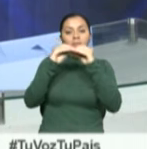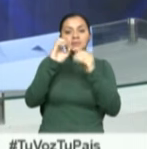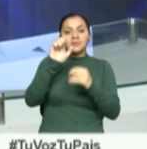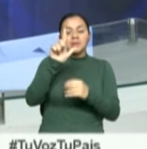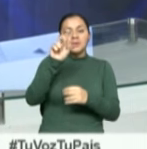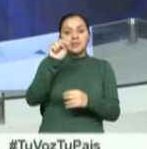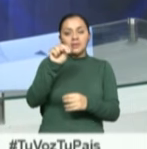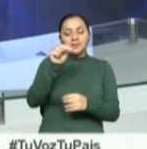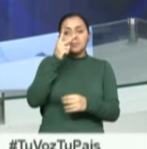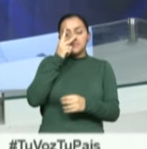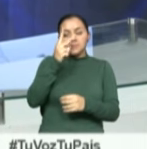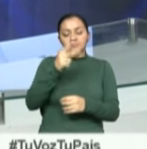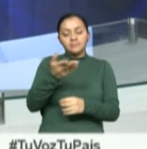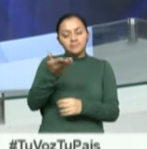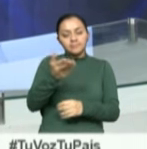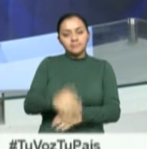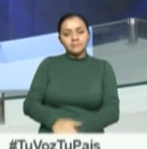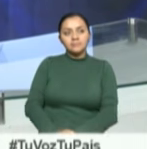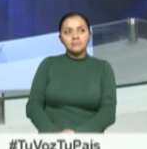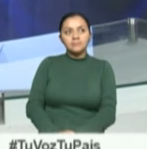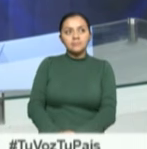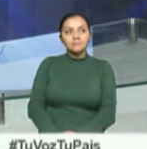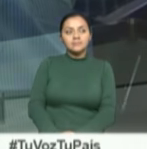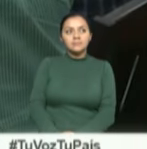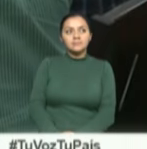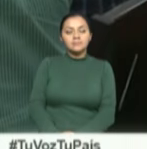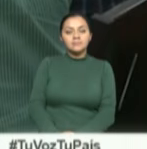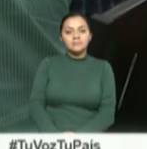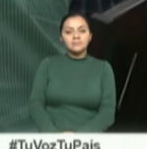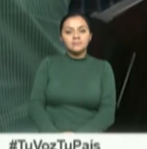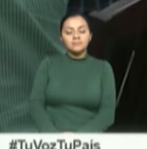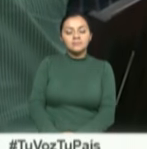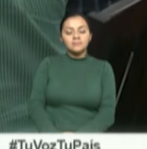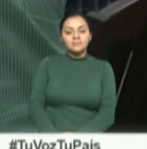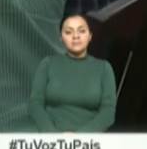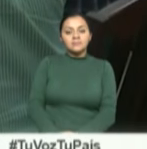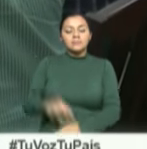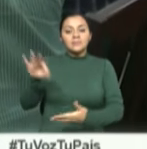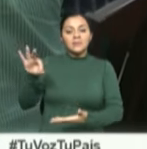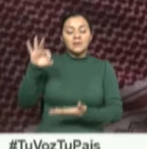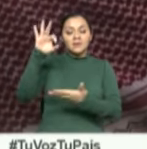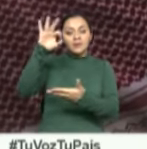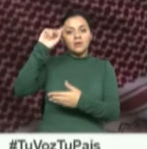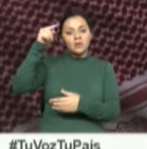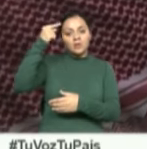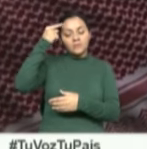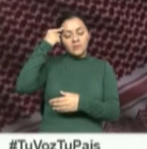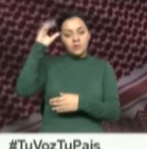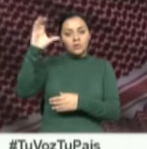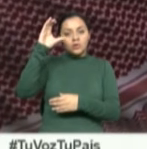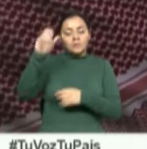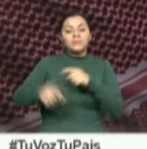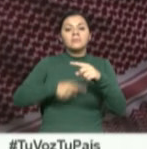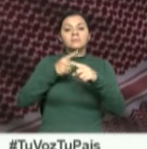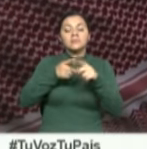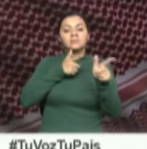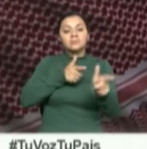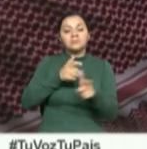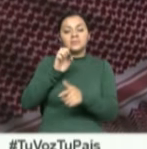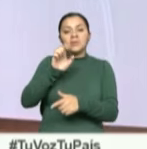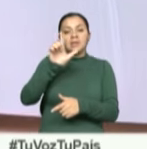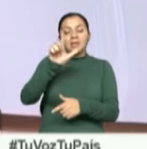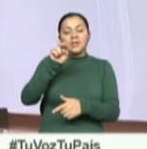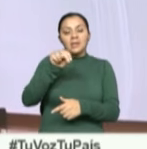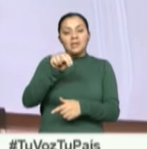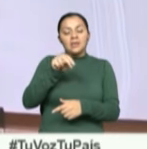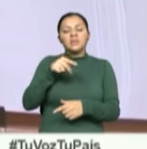Liberación Nacional. Veamos los detalles en la siguiente nota. Delegados del Gobierno de Colombia y de la Guerrilla del Ejército de Liberación